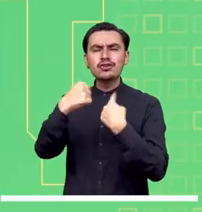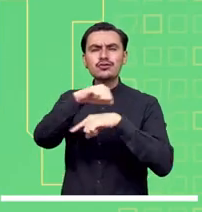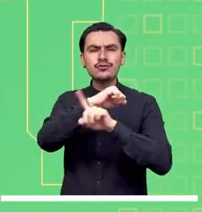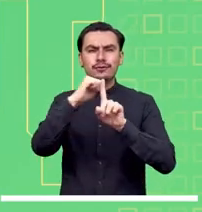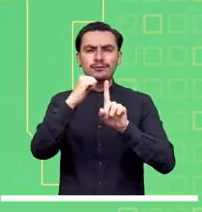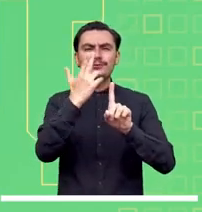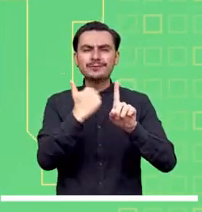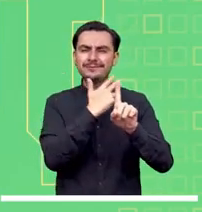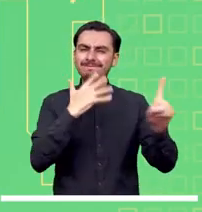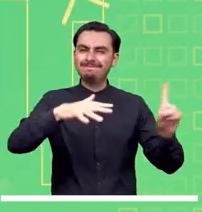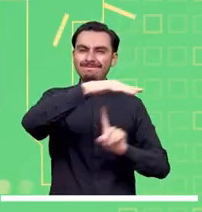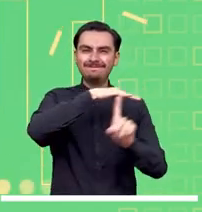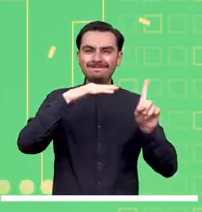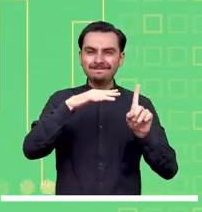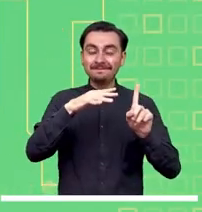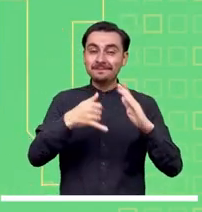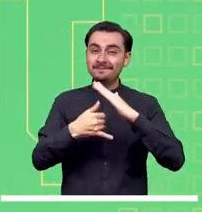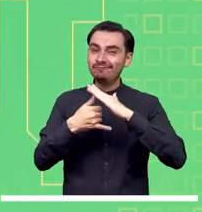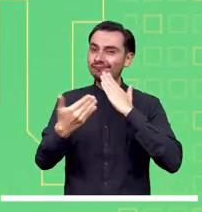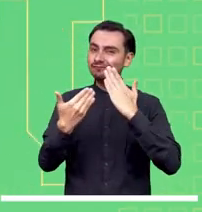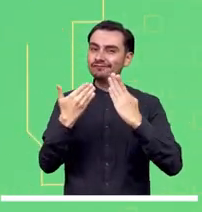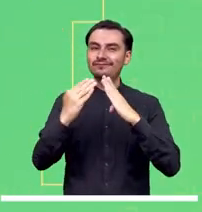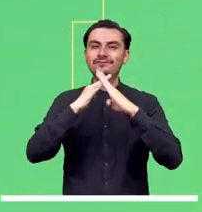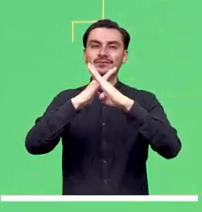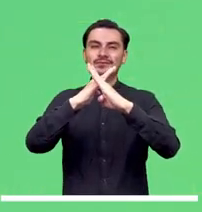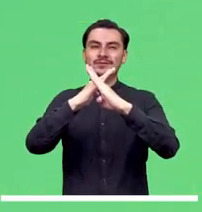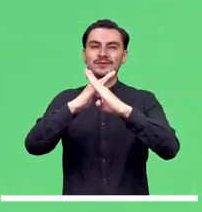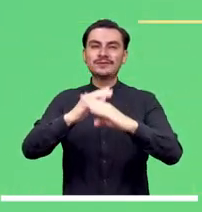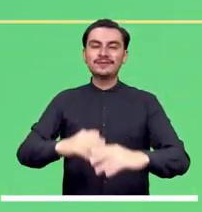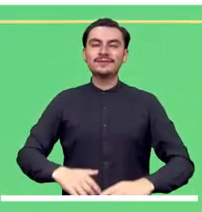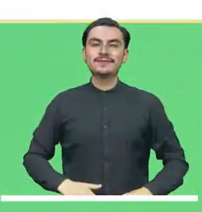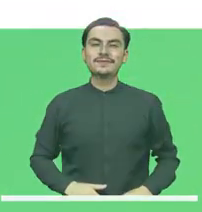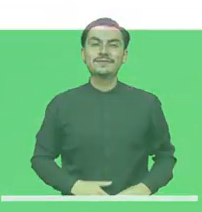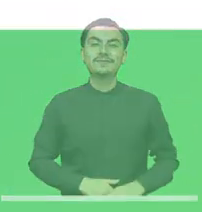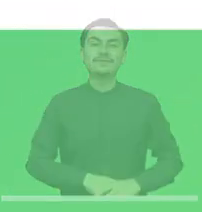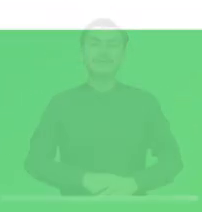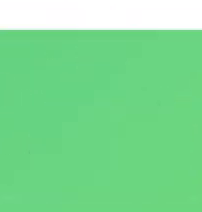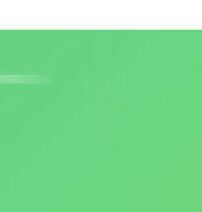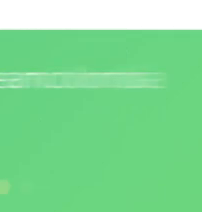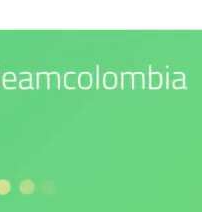aguas adentro. Síguenos en nuestras redes sociales. Nuestro